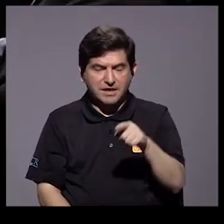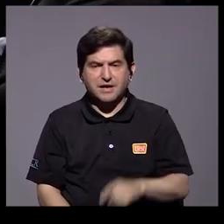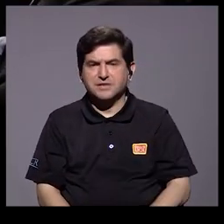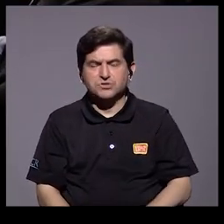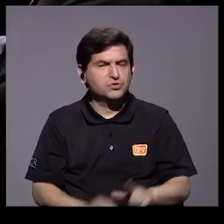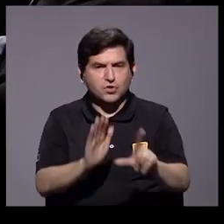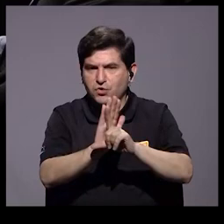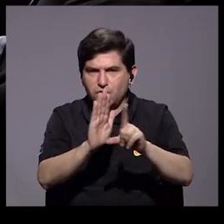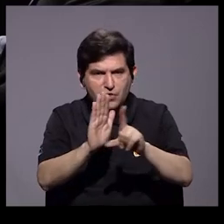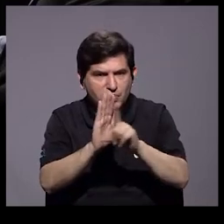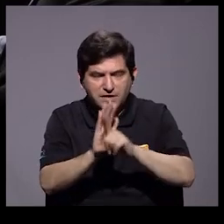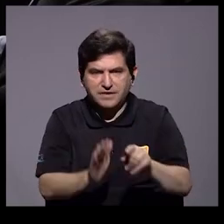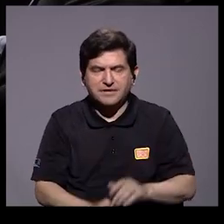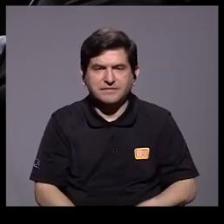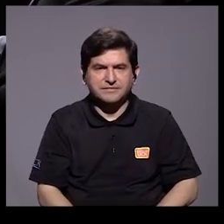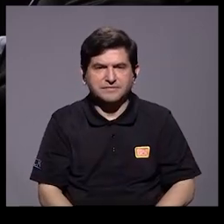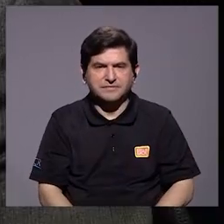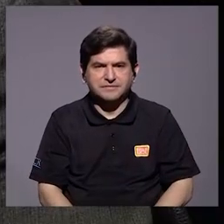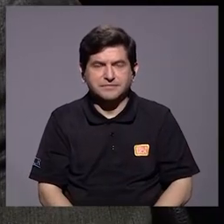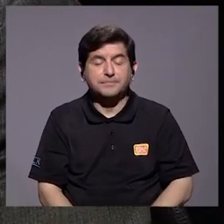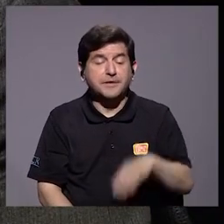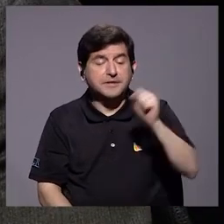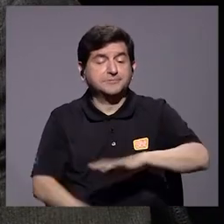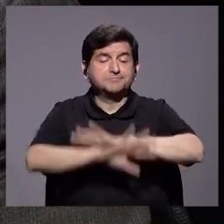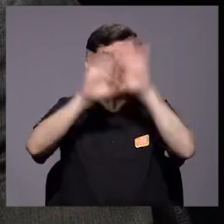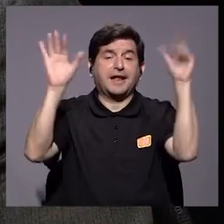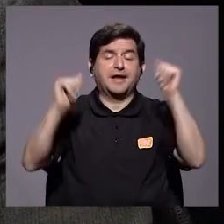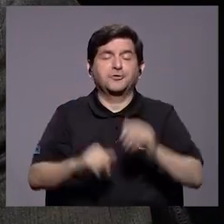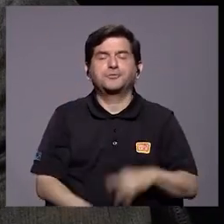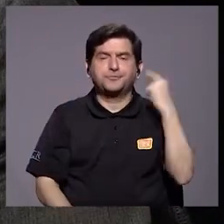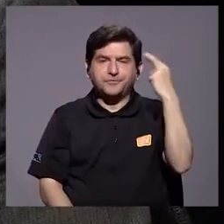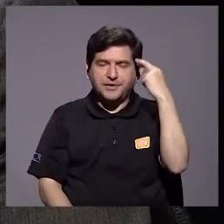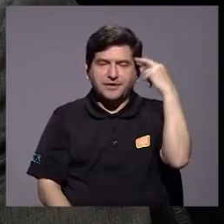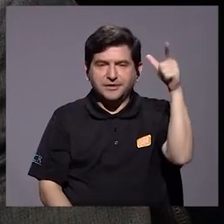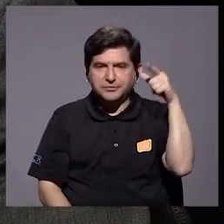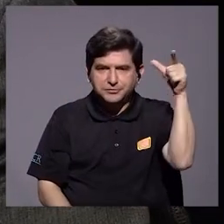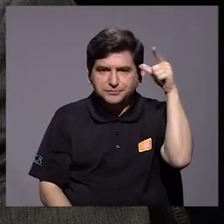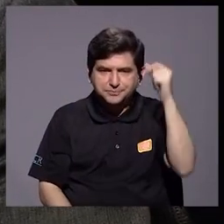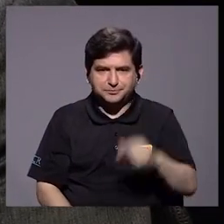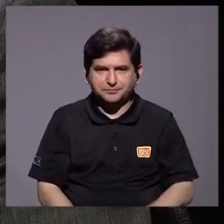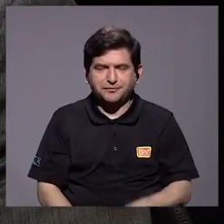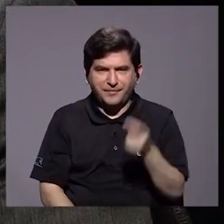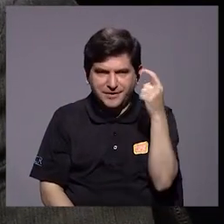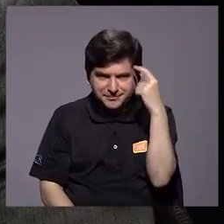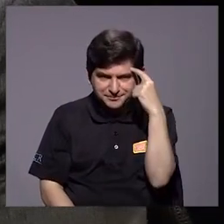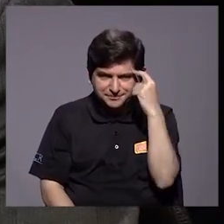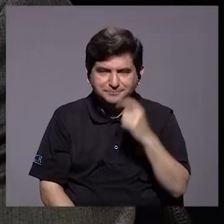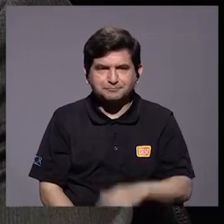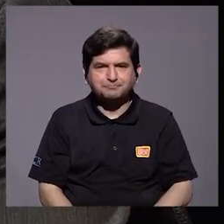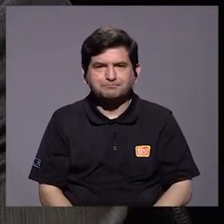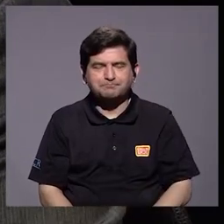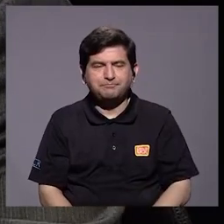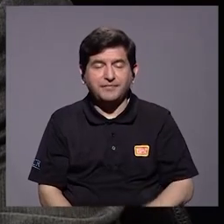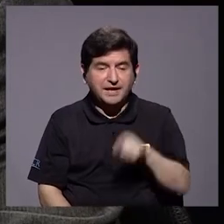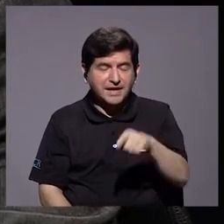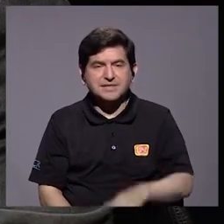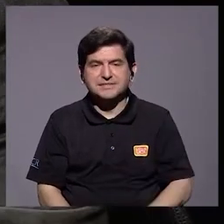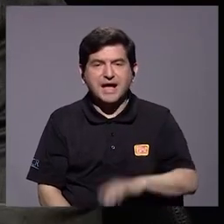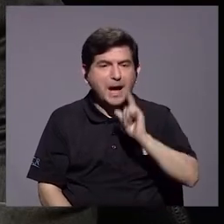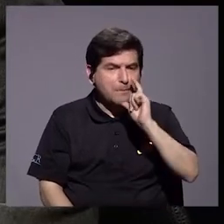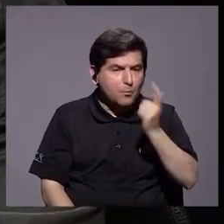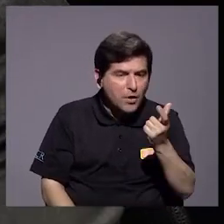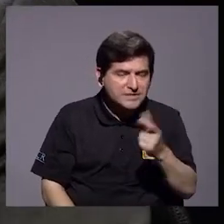totalmente ilegal para la fifa claro no claro que sí porque por razones obvias imagínense que las apuestas